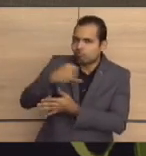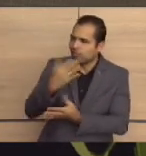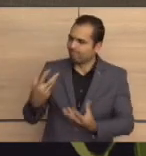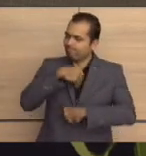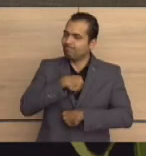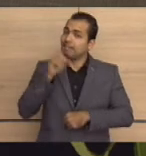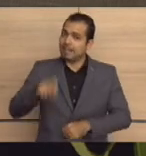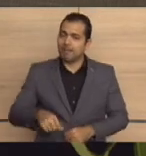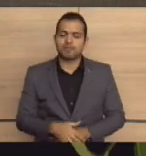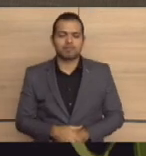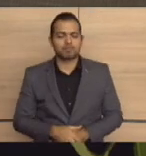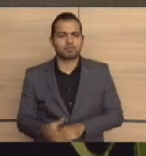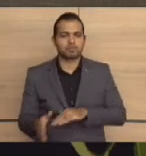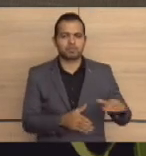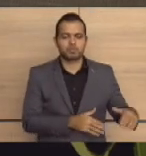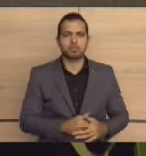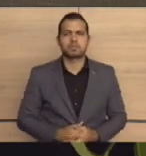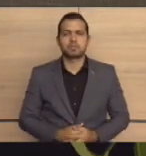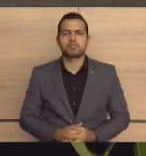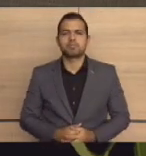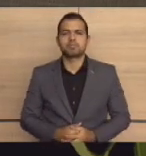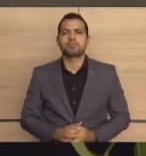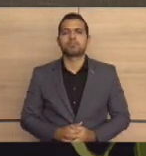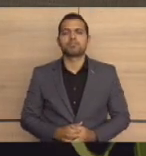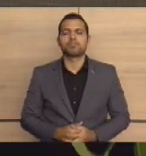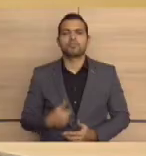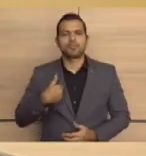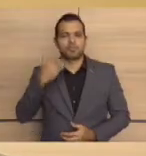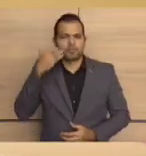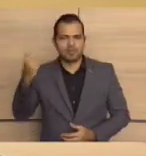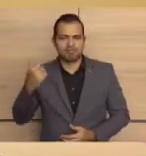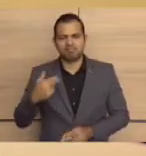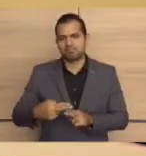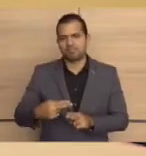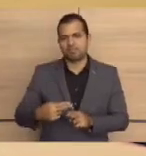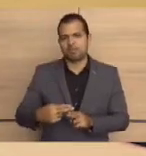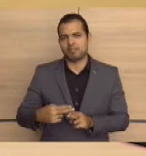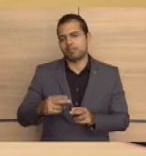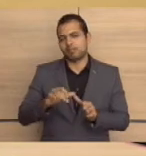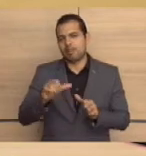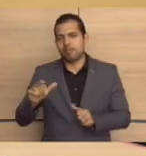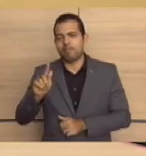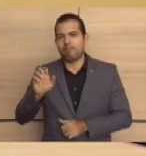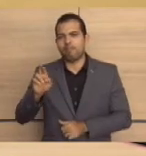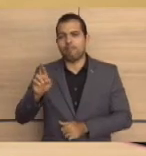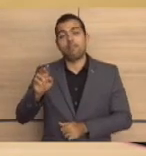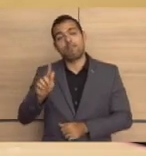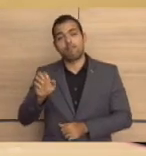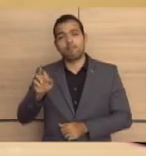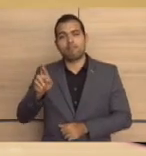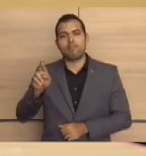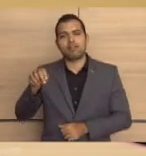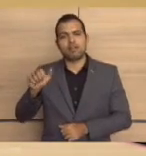Mi nombre es Leti Patricia Fernández. A diferencia de mis compañeros, yo me presenté como docente